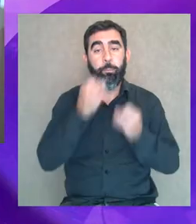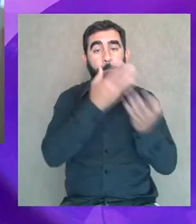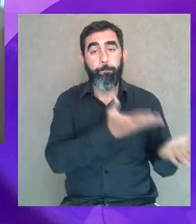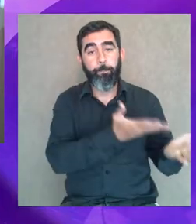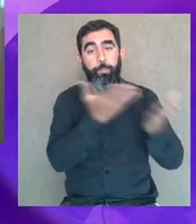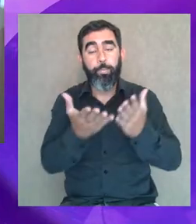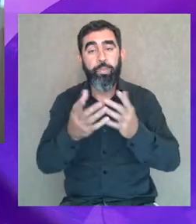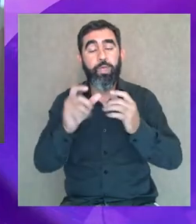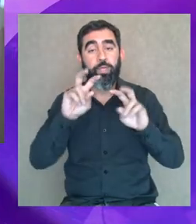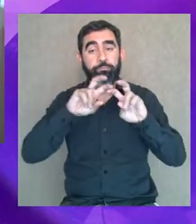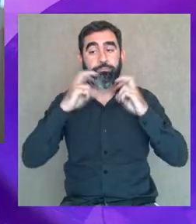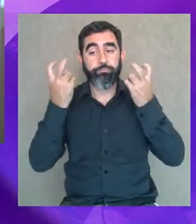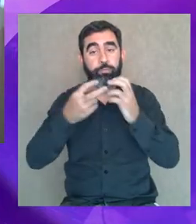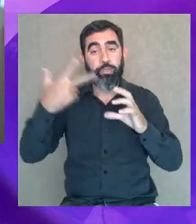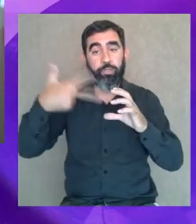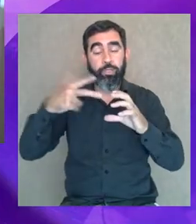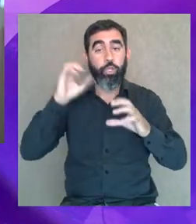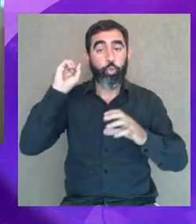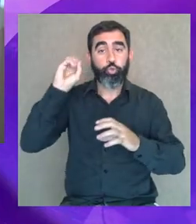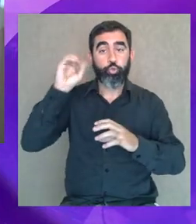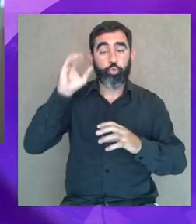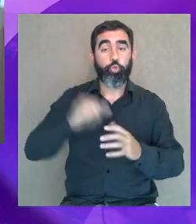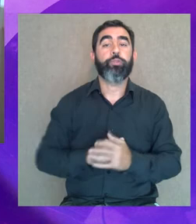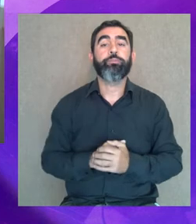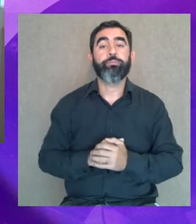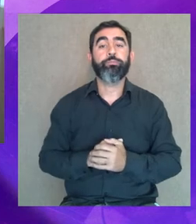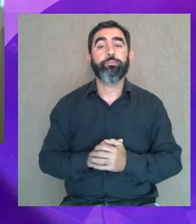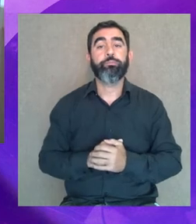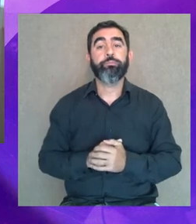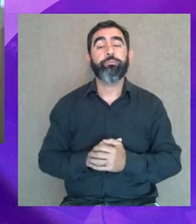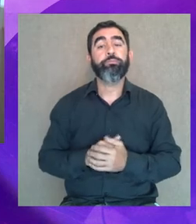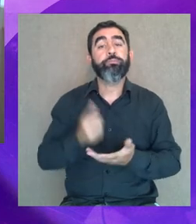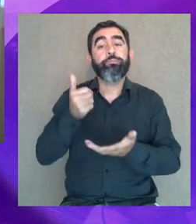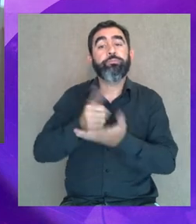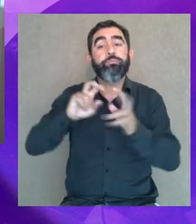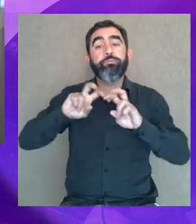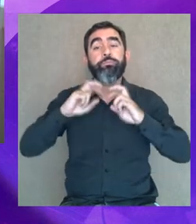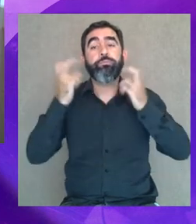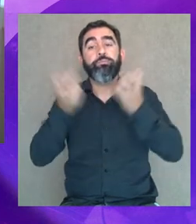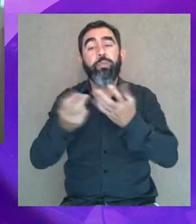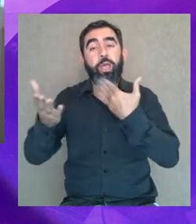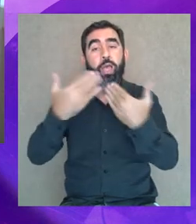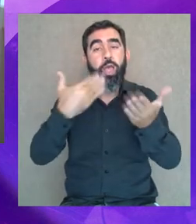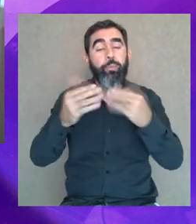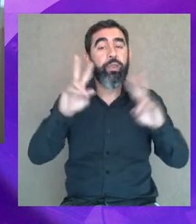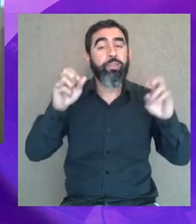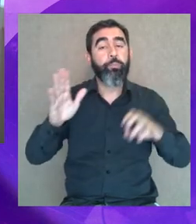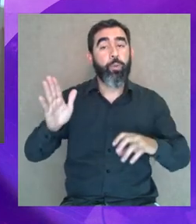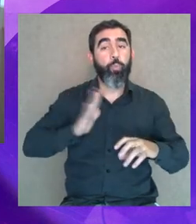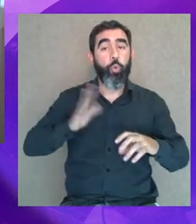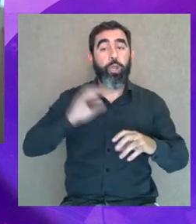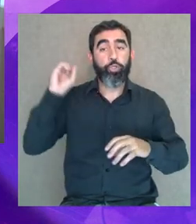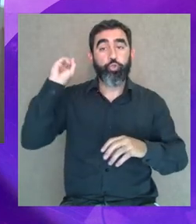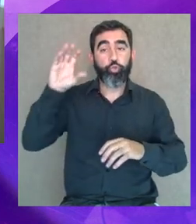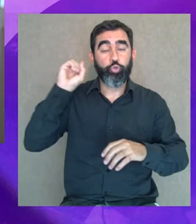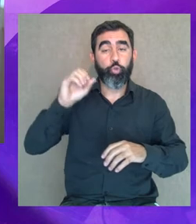les damos la bienvenida a los perifoneos online del auditorio nacional del sodre nos encontramos hoy aquí para conversar sobre la